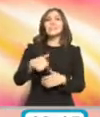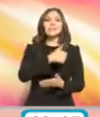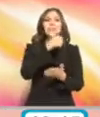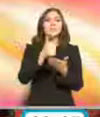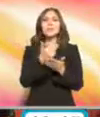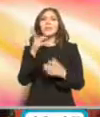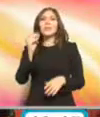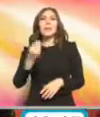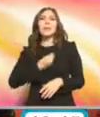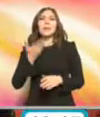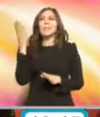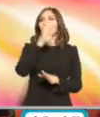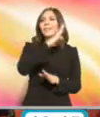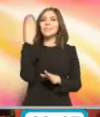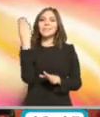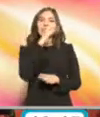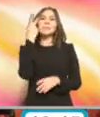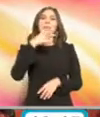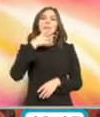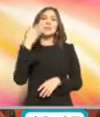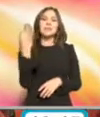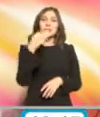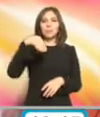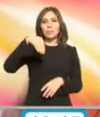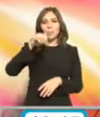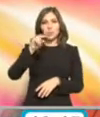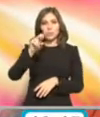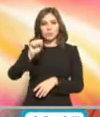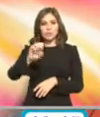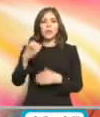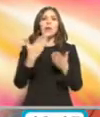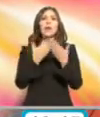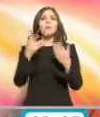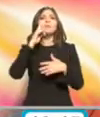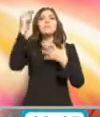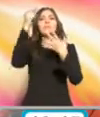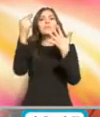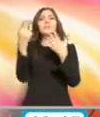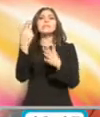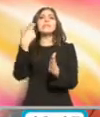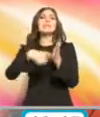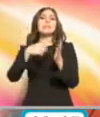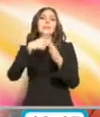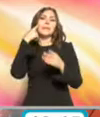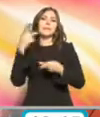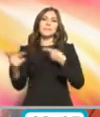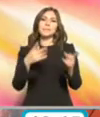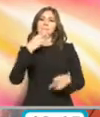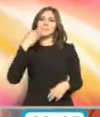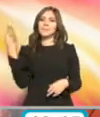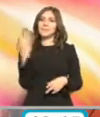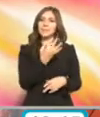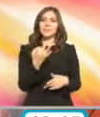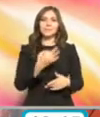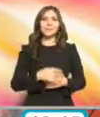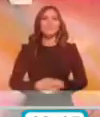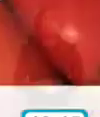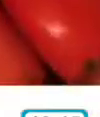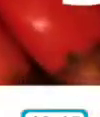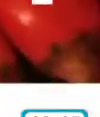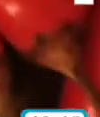aguantamos pero nada. está rico el mousse. rico. Vamos a conocer entonces los ingredientes para ver cómo vamos a preparar este delicioso mousse.